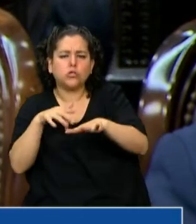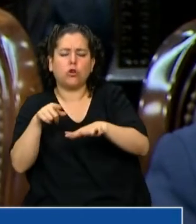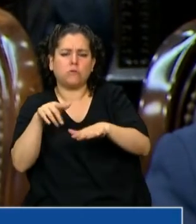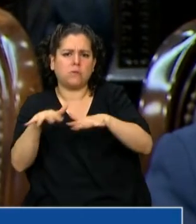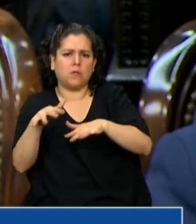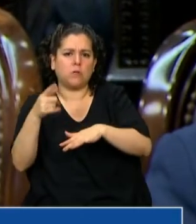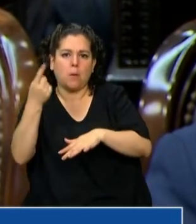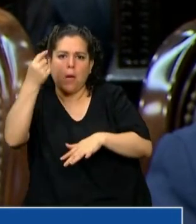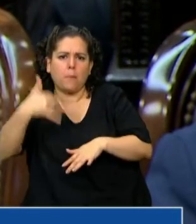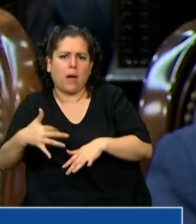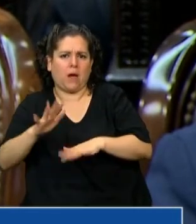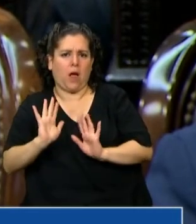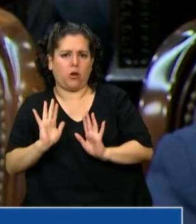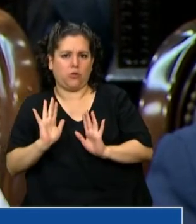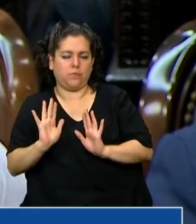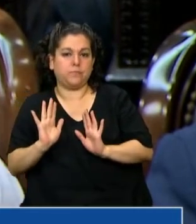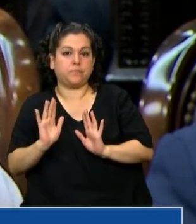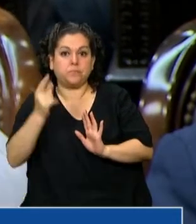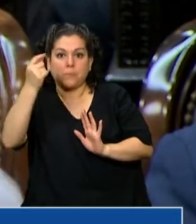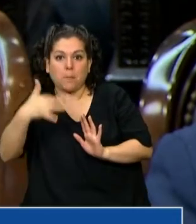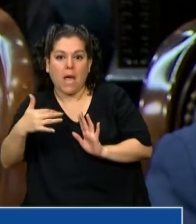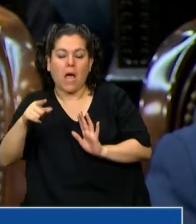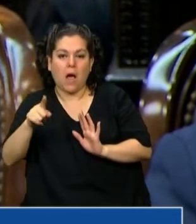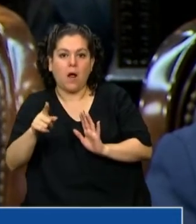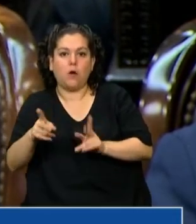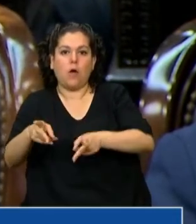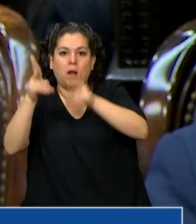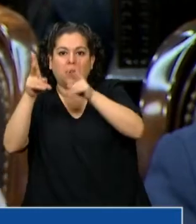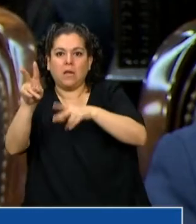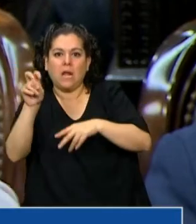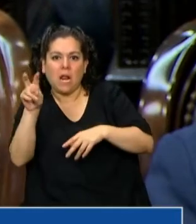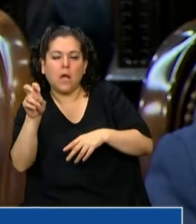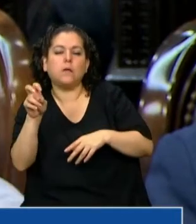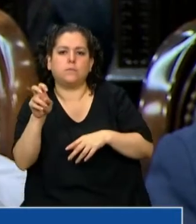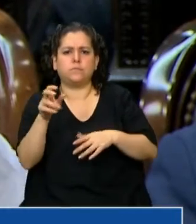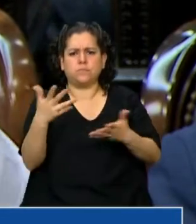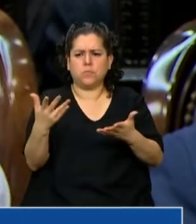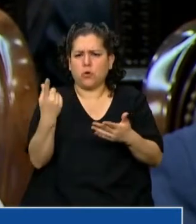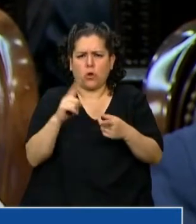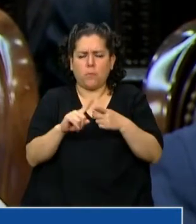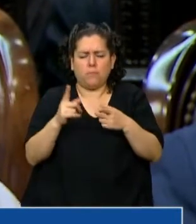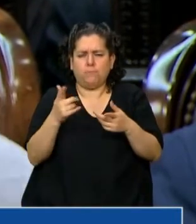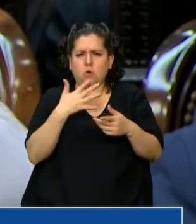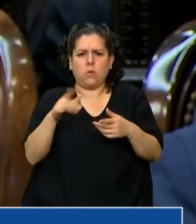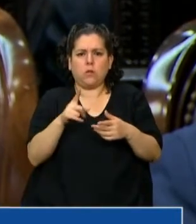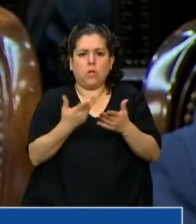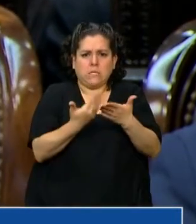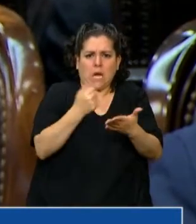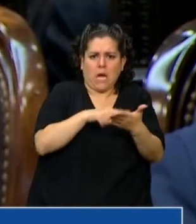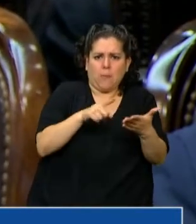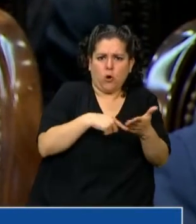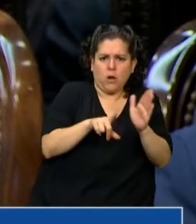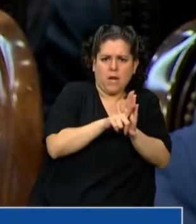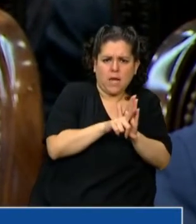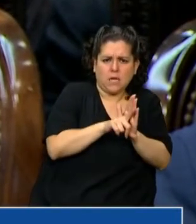precio. Cuando aumenta mucho el precio, aumenta la rentabilidad. Entonces, pónganse de acuerdo, ¿qué pasaría si derogamos la ley? ¿Aumentaría el